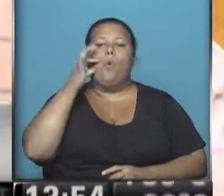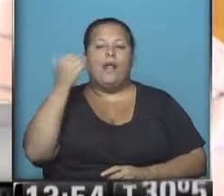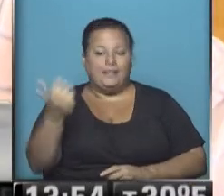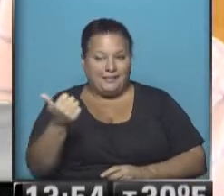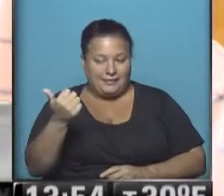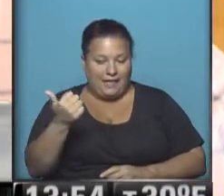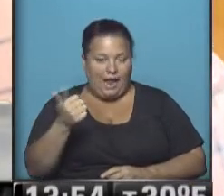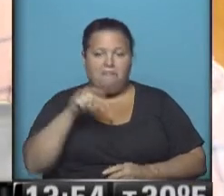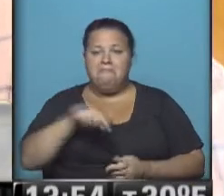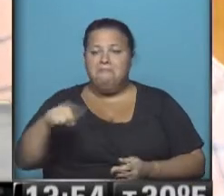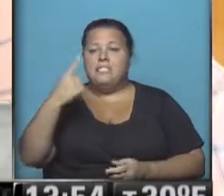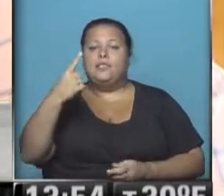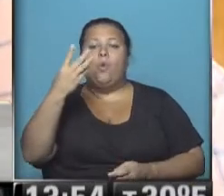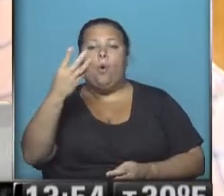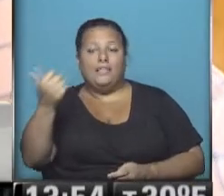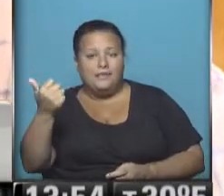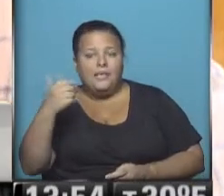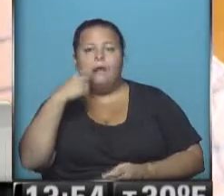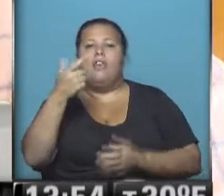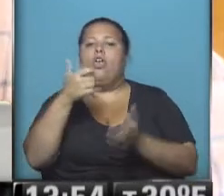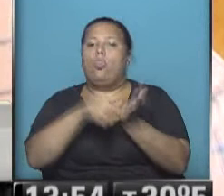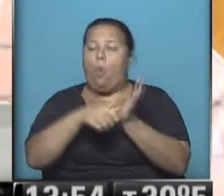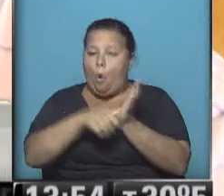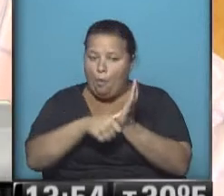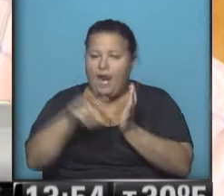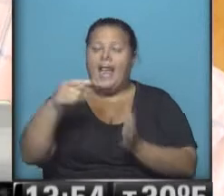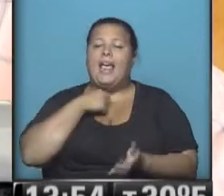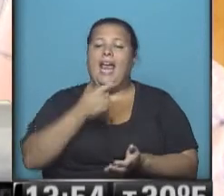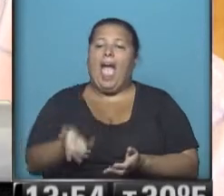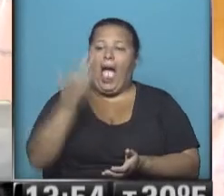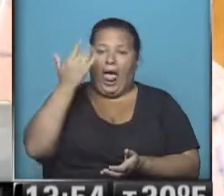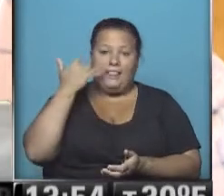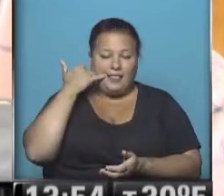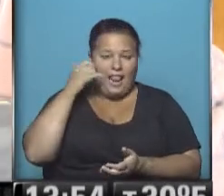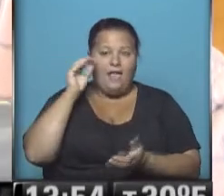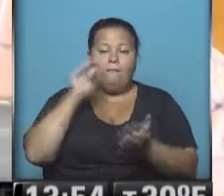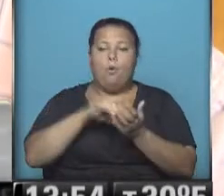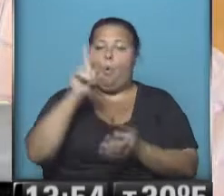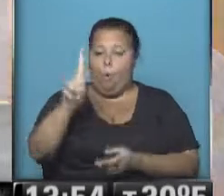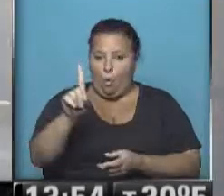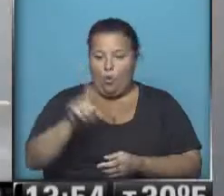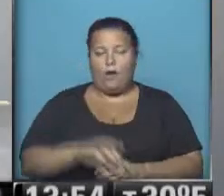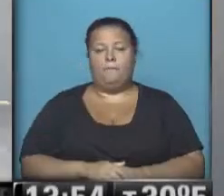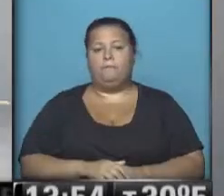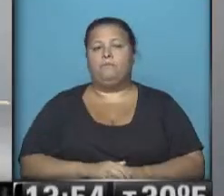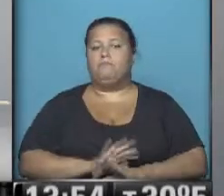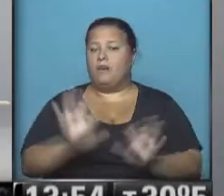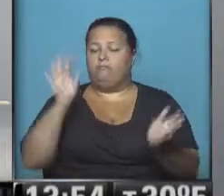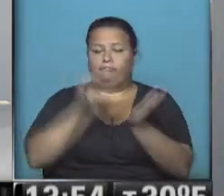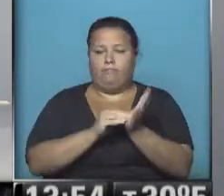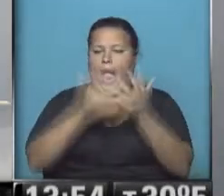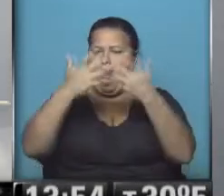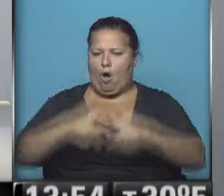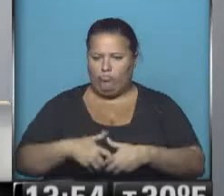1 márquez hito 46 le pregunta su dni a dar de alta ese teléfono marca uno y está inscrito automáticamente